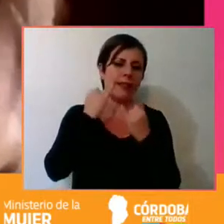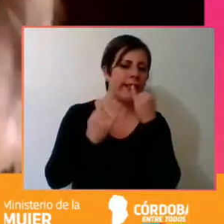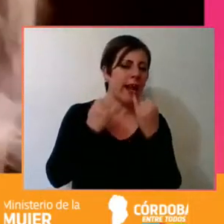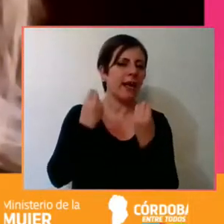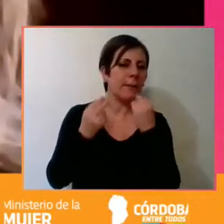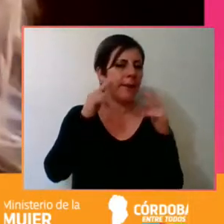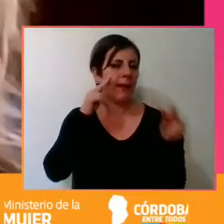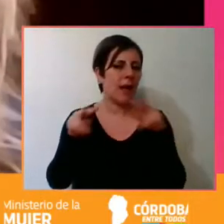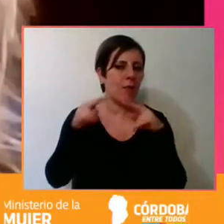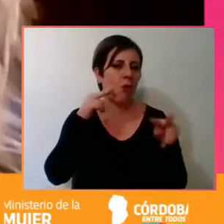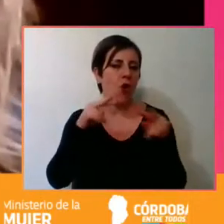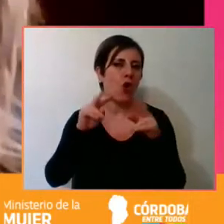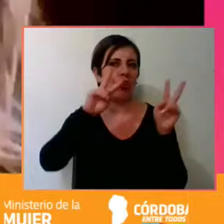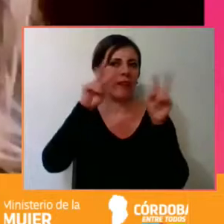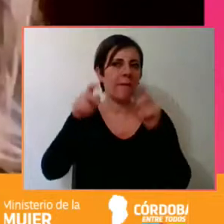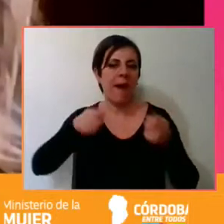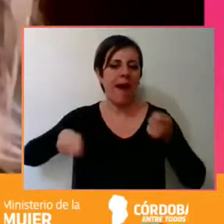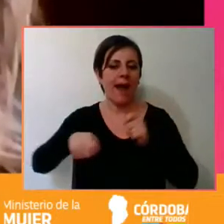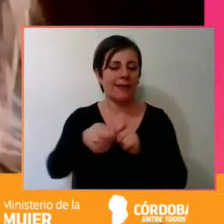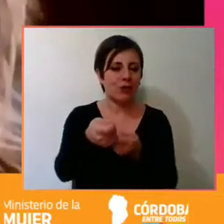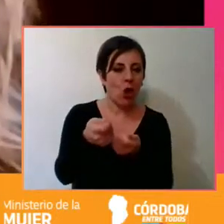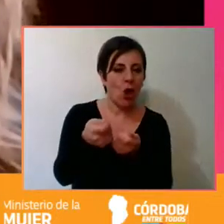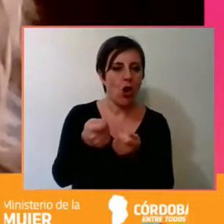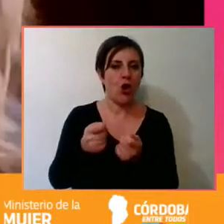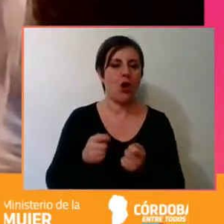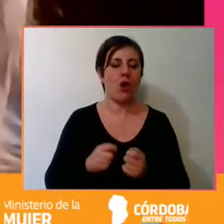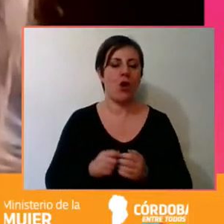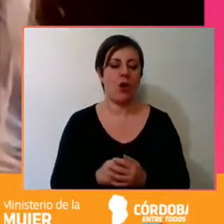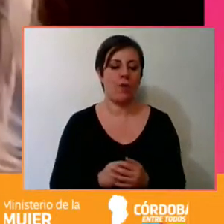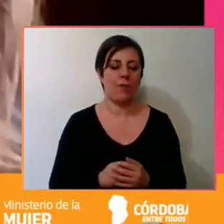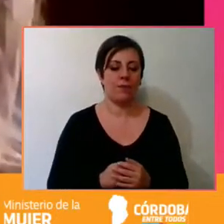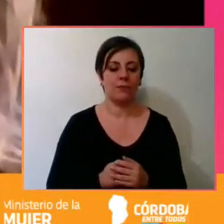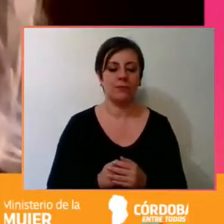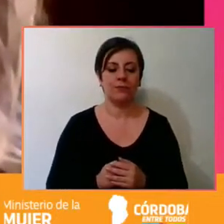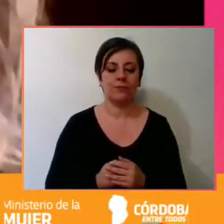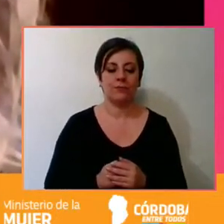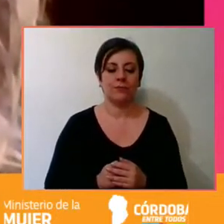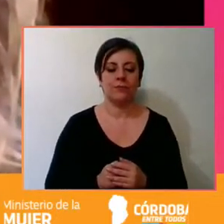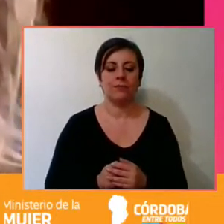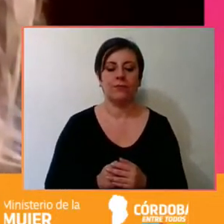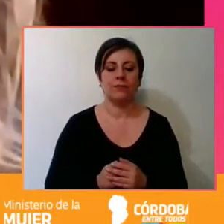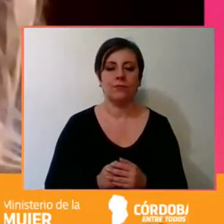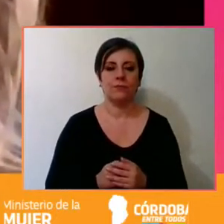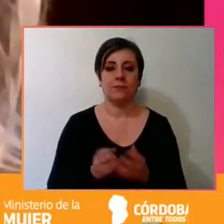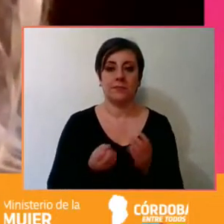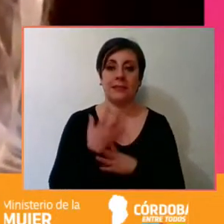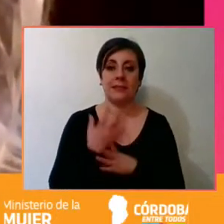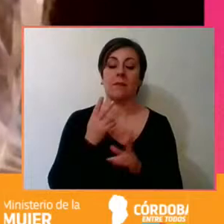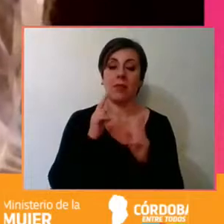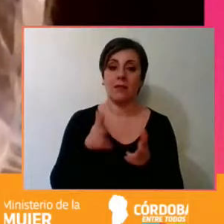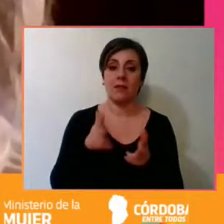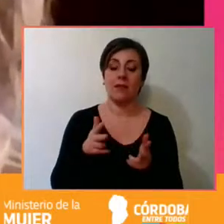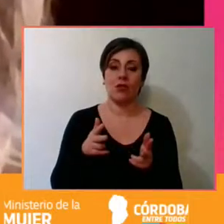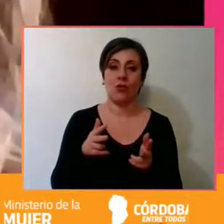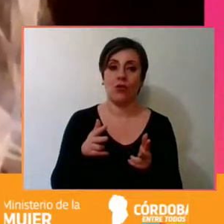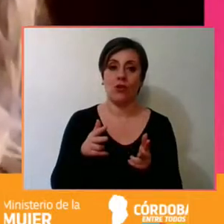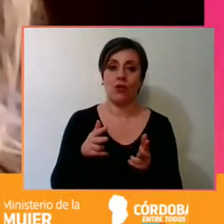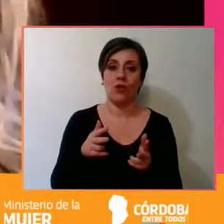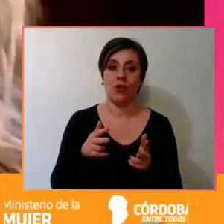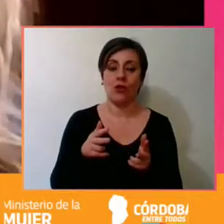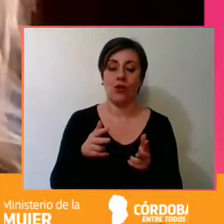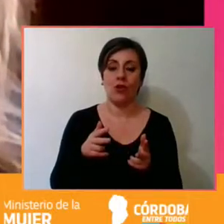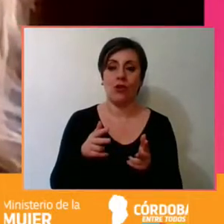en términos de gestión y algunos de los temas que estamos abordando. Empezaría señalando que la Comisión Interamericana